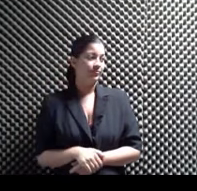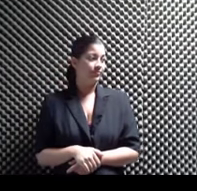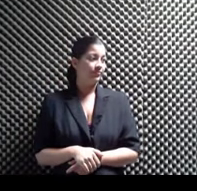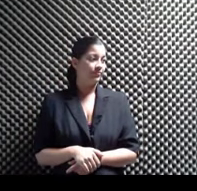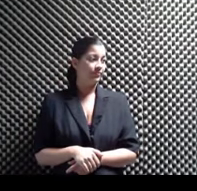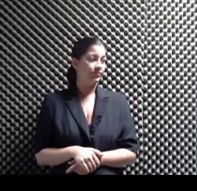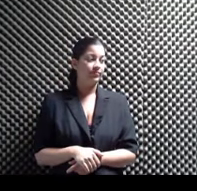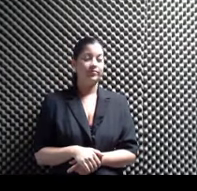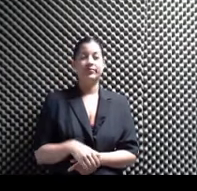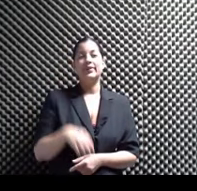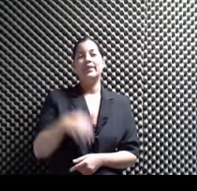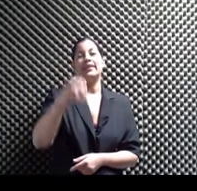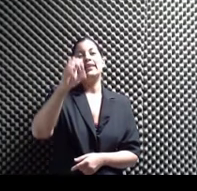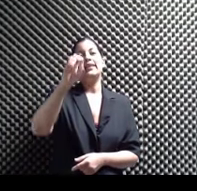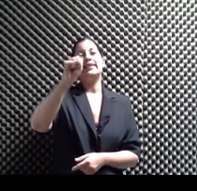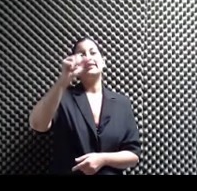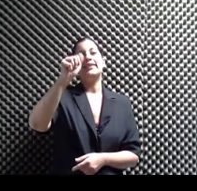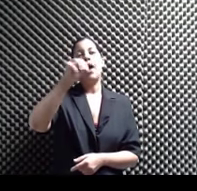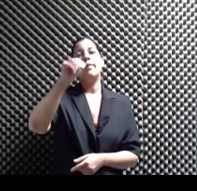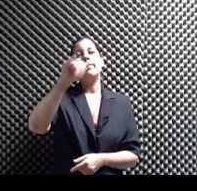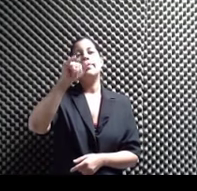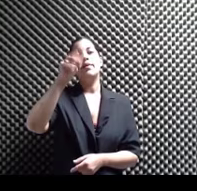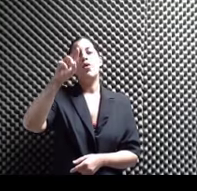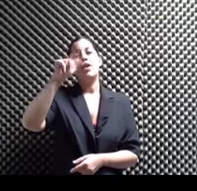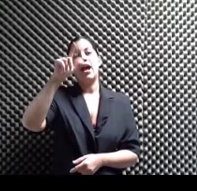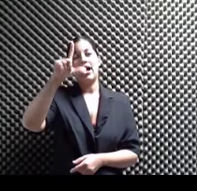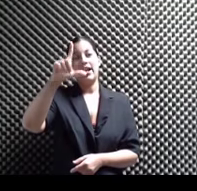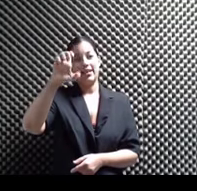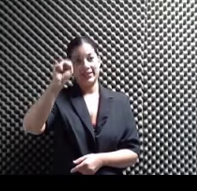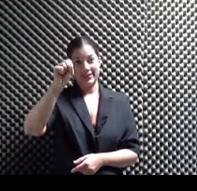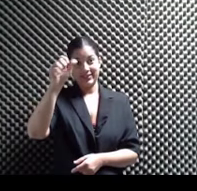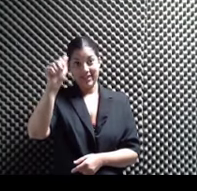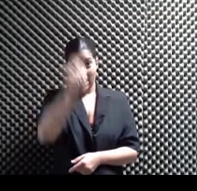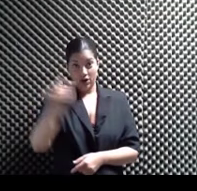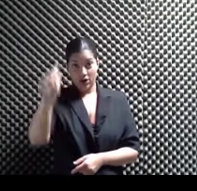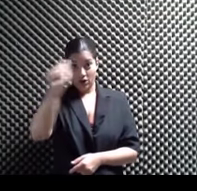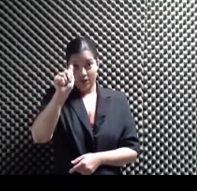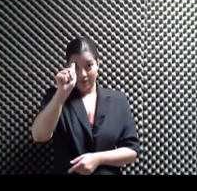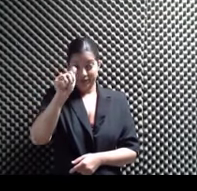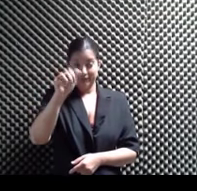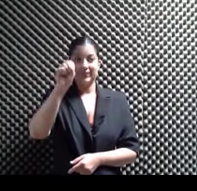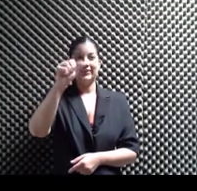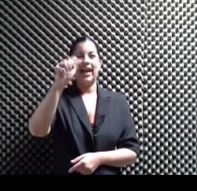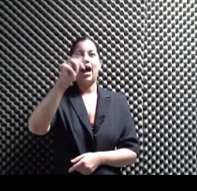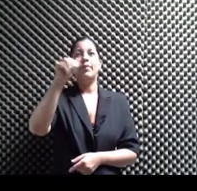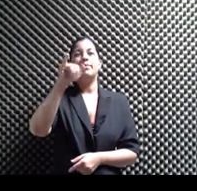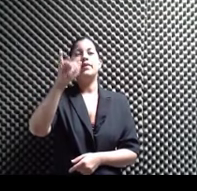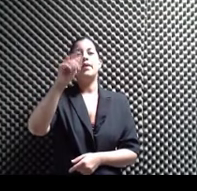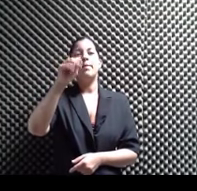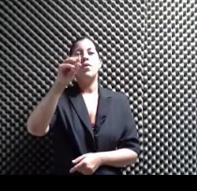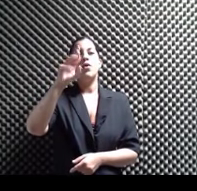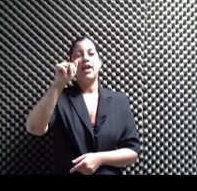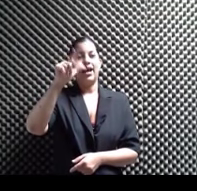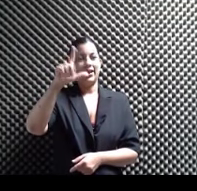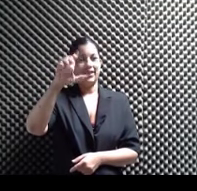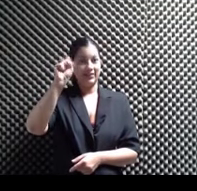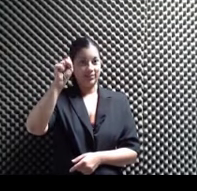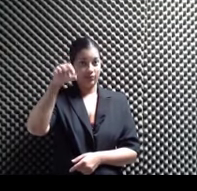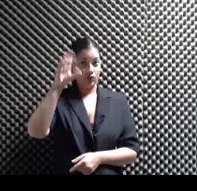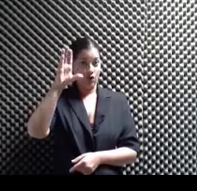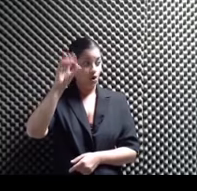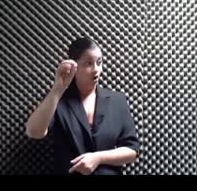Arroma Samy Morales Punto com Y entonces Por Facebook Por ahí también Me escriben Ah también Y no Y tengo que informar Un